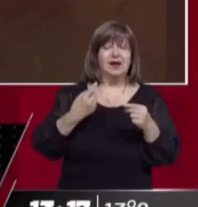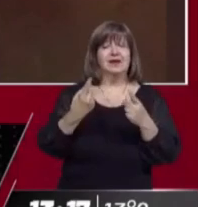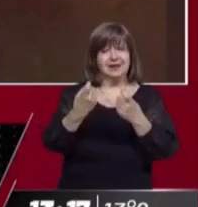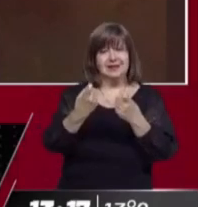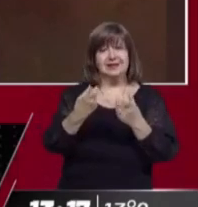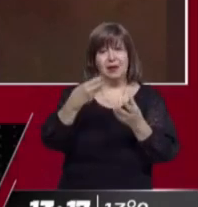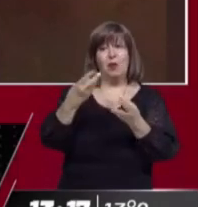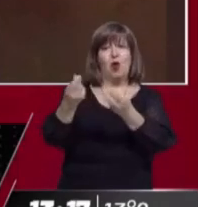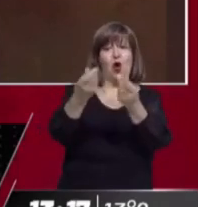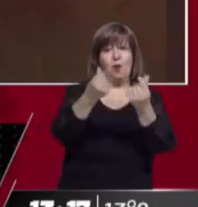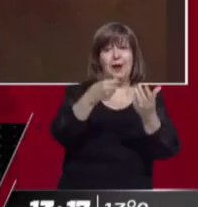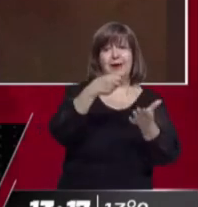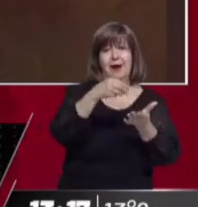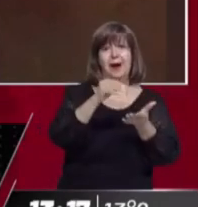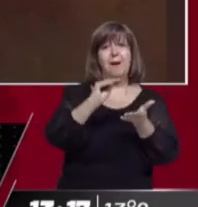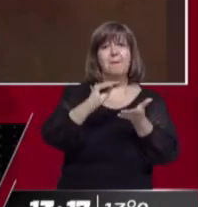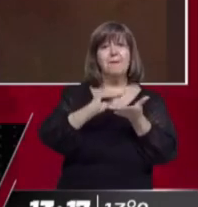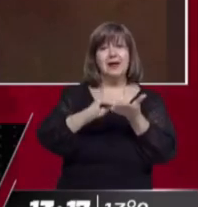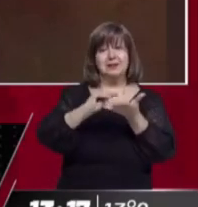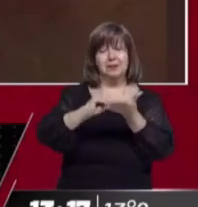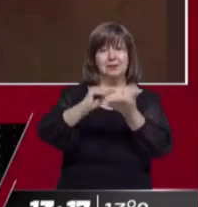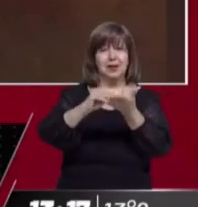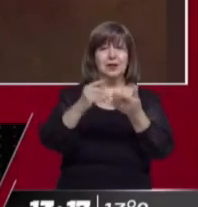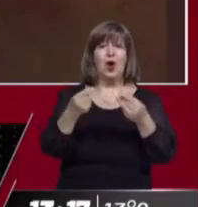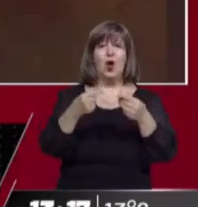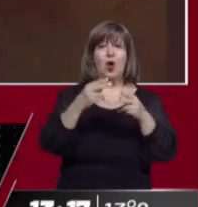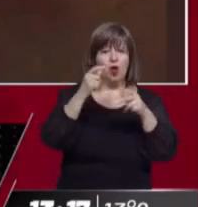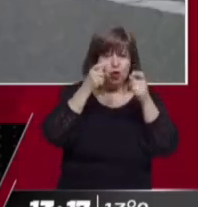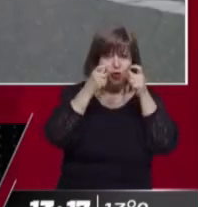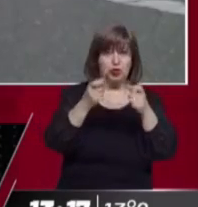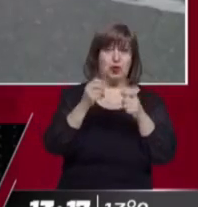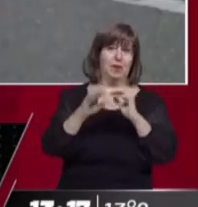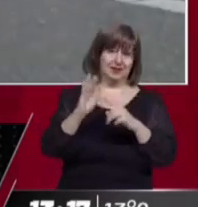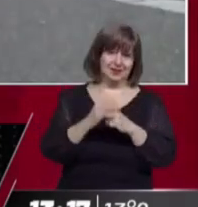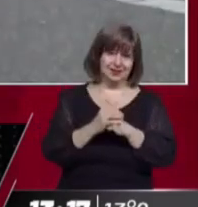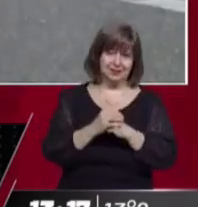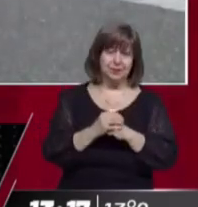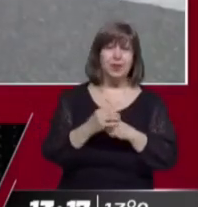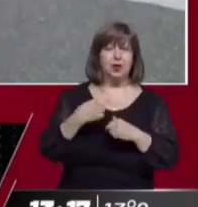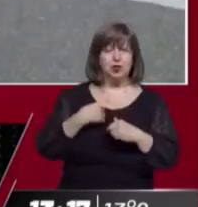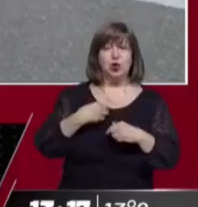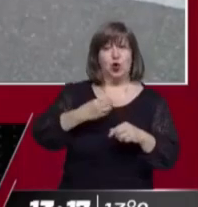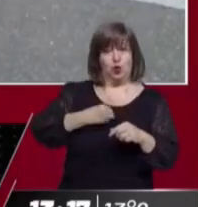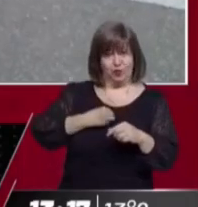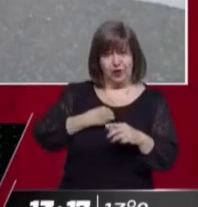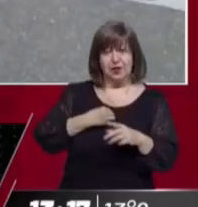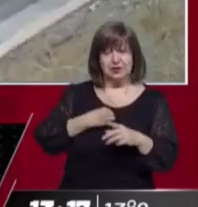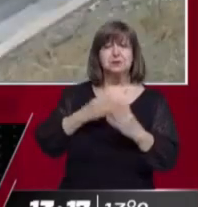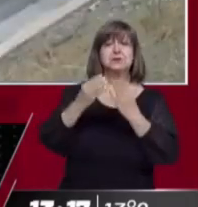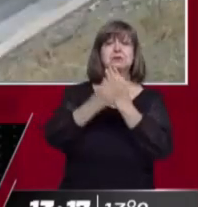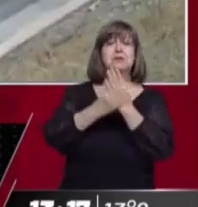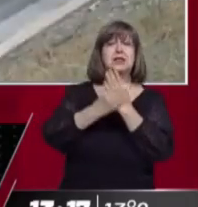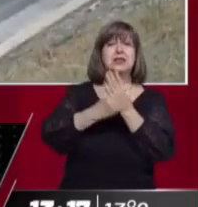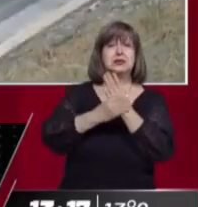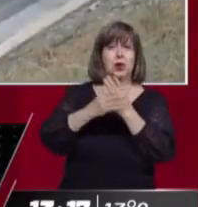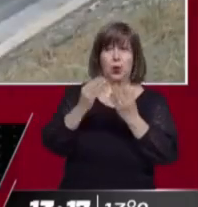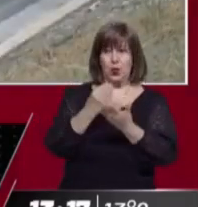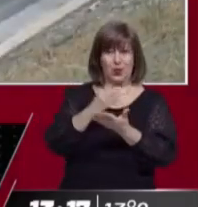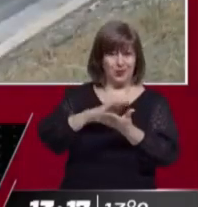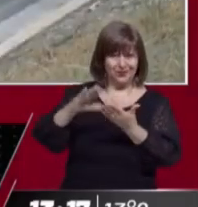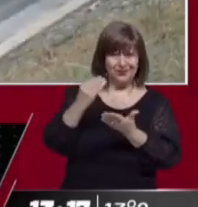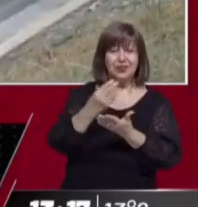la necesidad de adquirir o de hacer un mejor control yo estoy confiado porque la la ministro rus